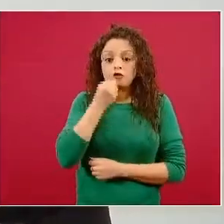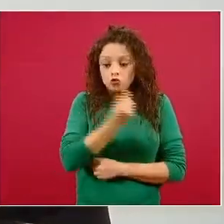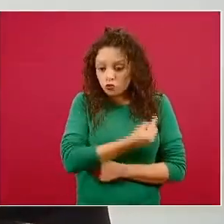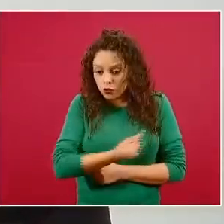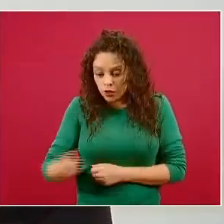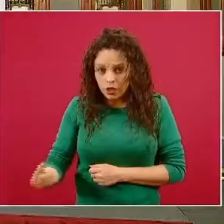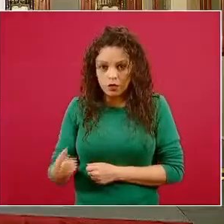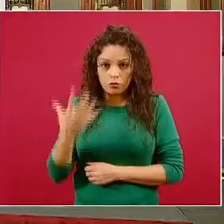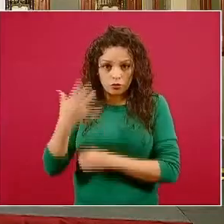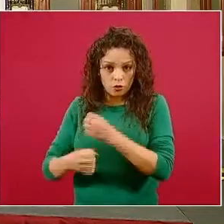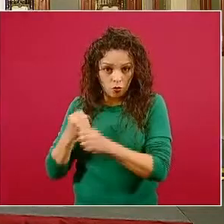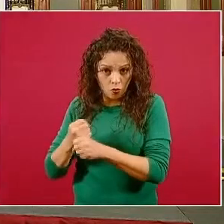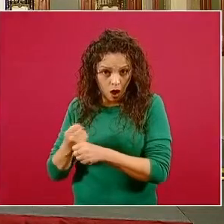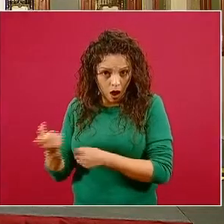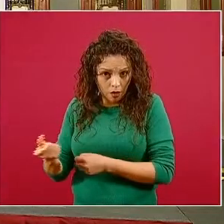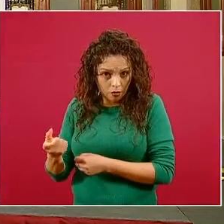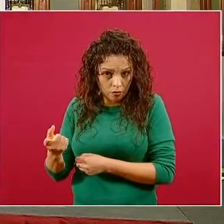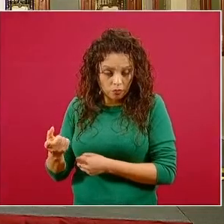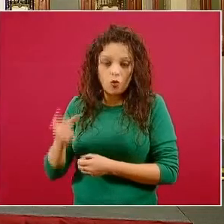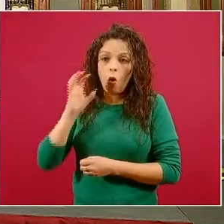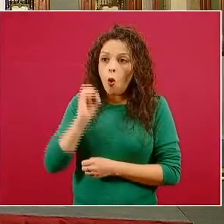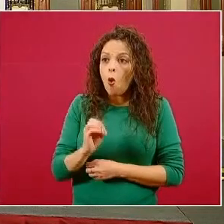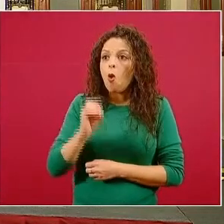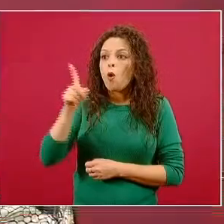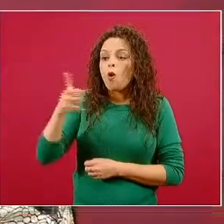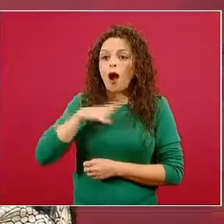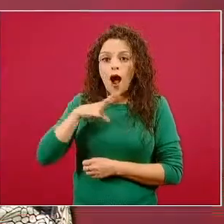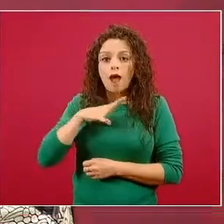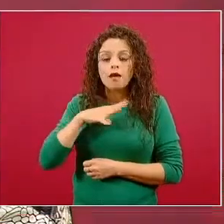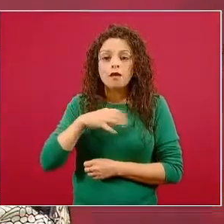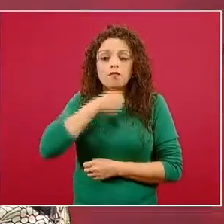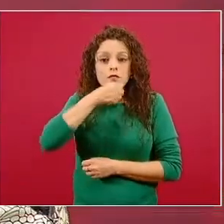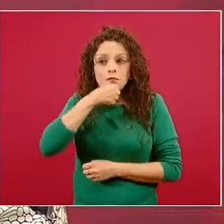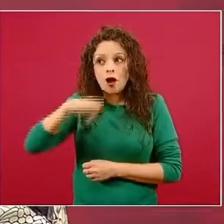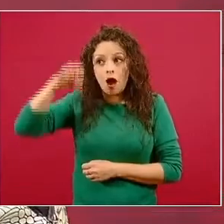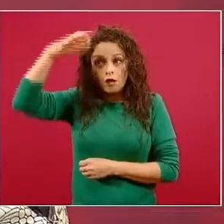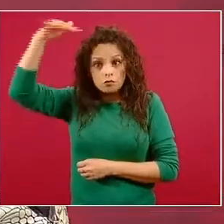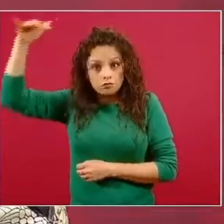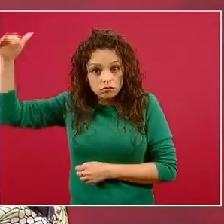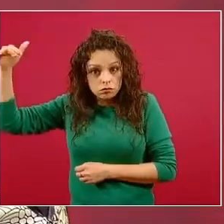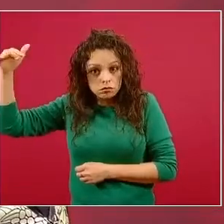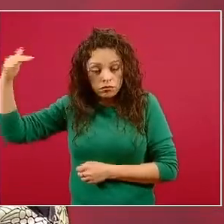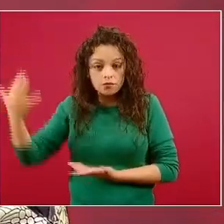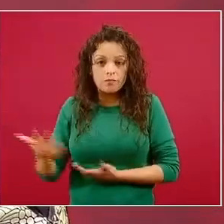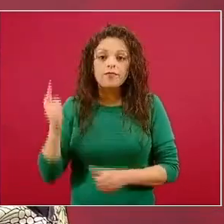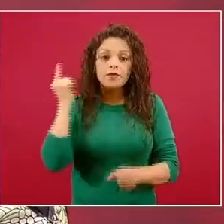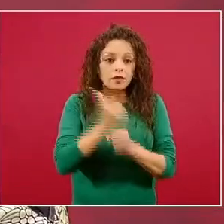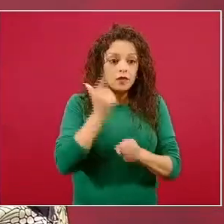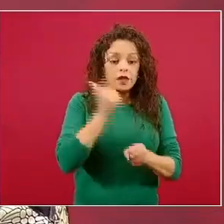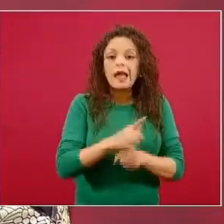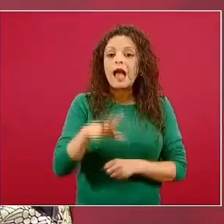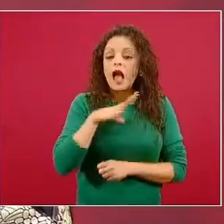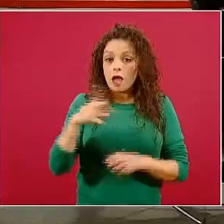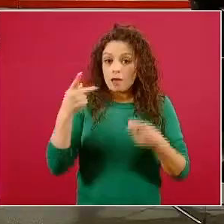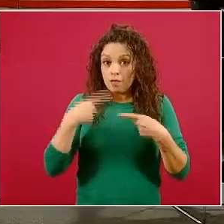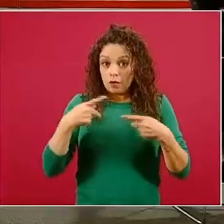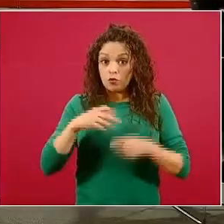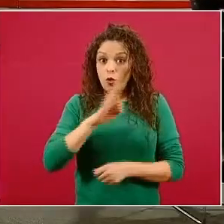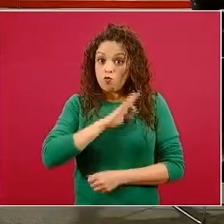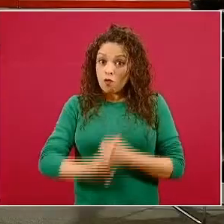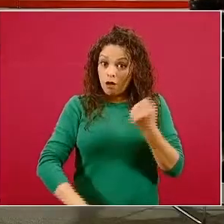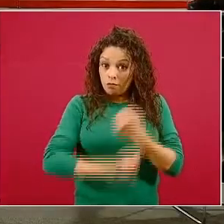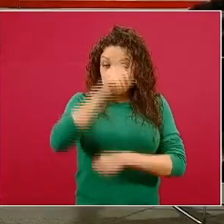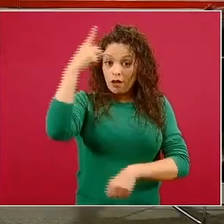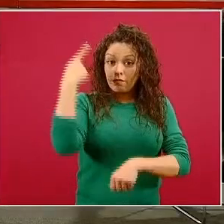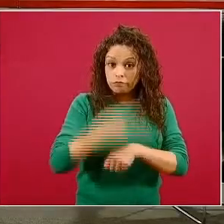dejar recomendaciones muy específicas para estas poblaciones, el identificar si sí tienen personas en riesgo o bien con